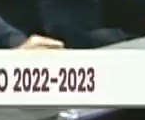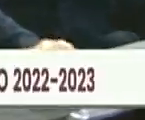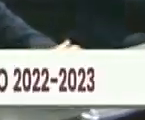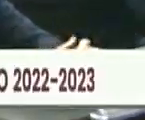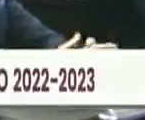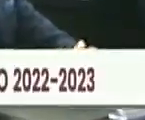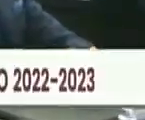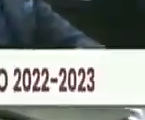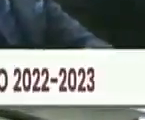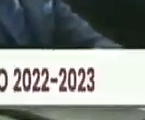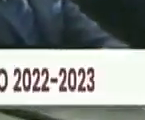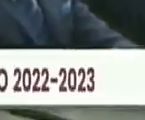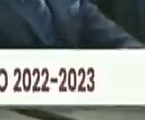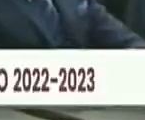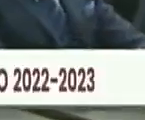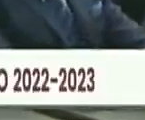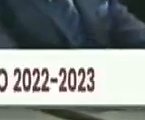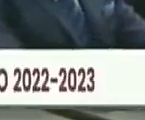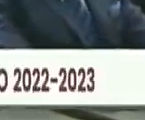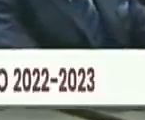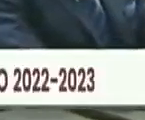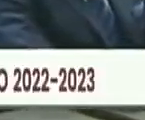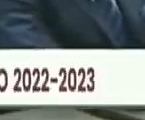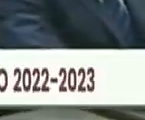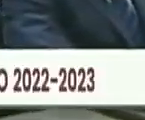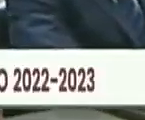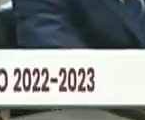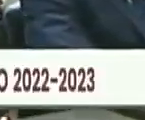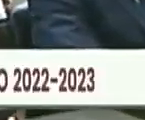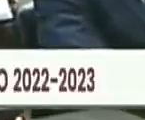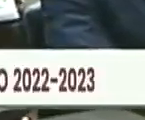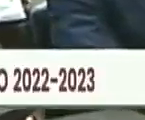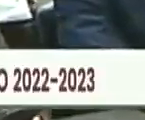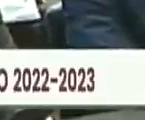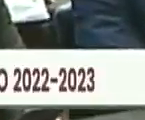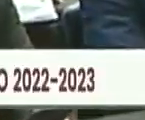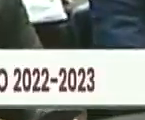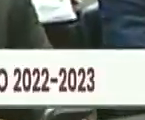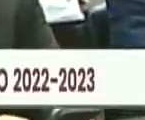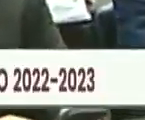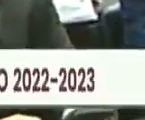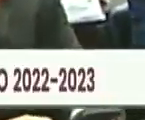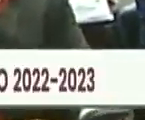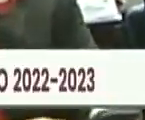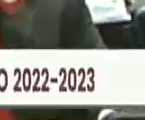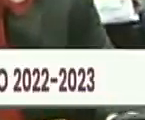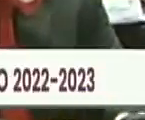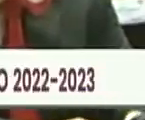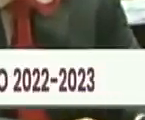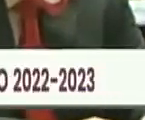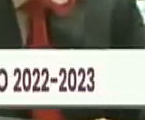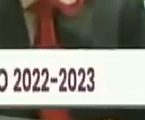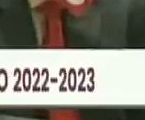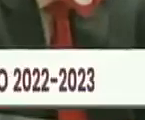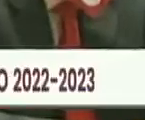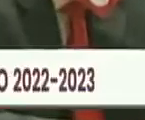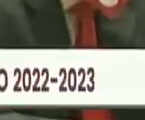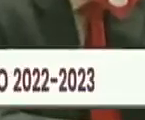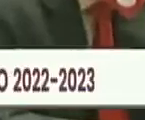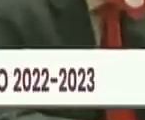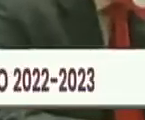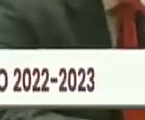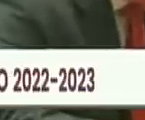esta sesión de instalación que ya está por iniciar dentro del hemiciclo de sesiones del Palacio Federal Legislativo. Como lo